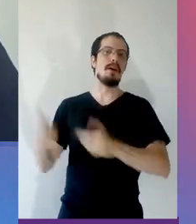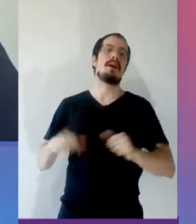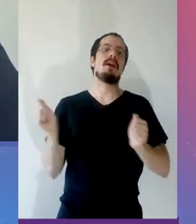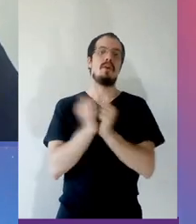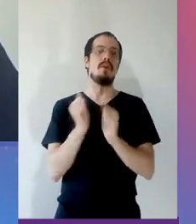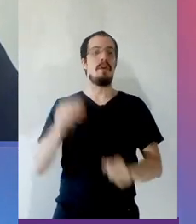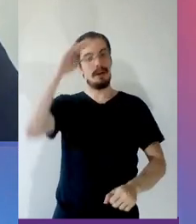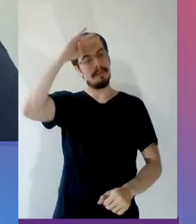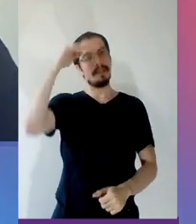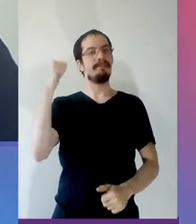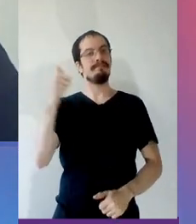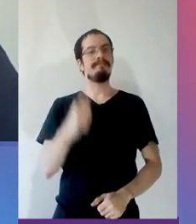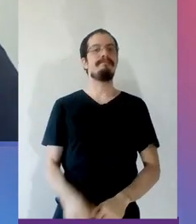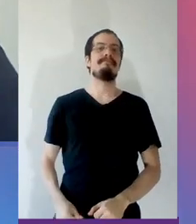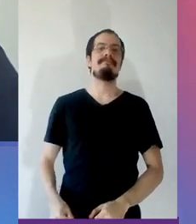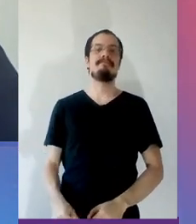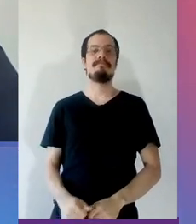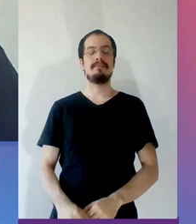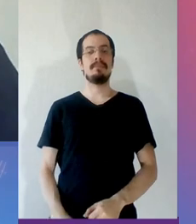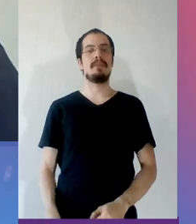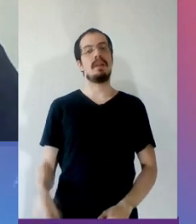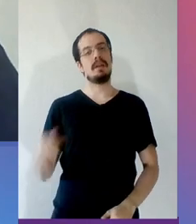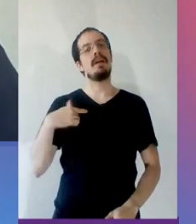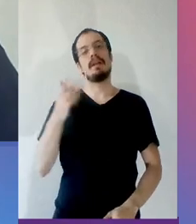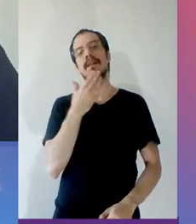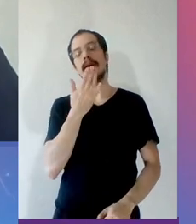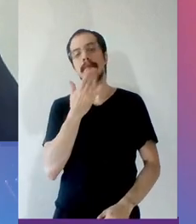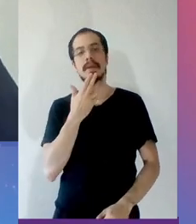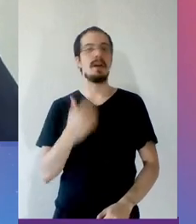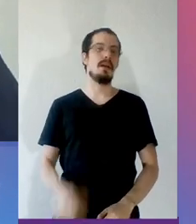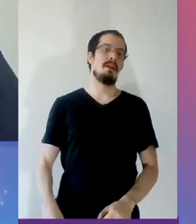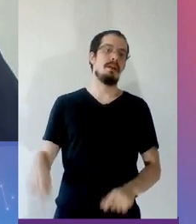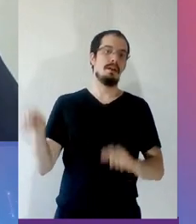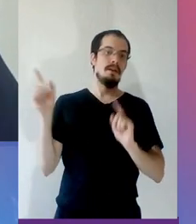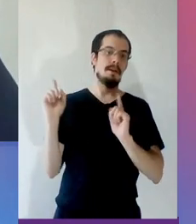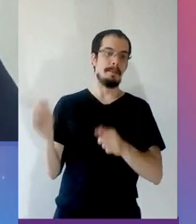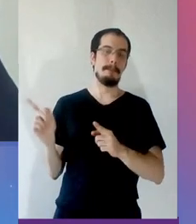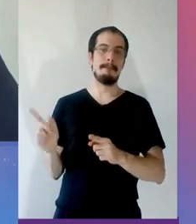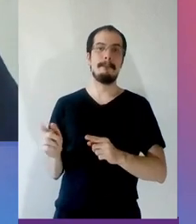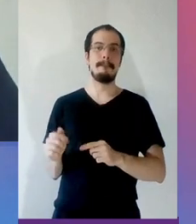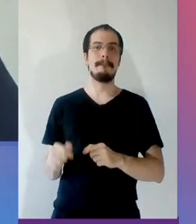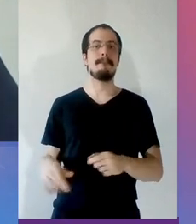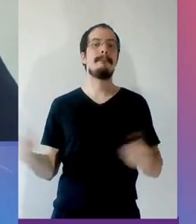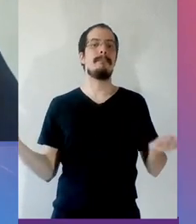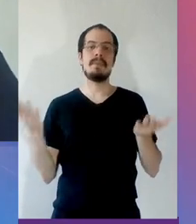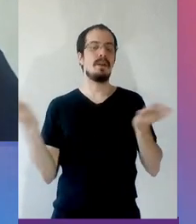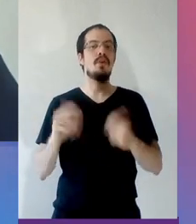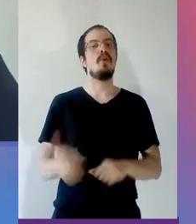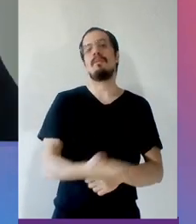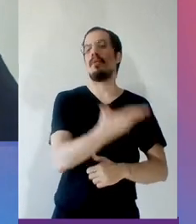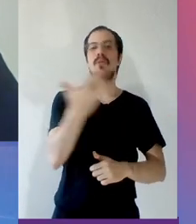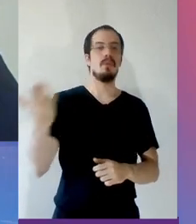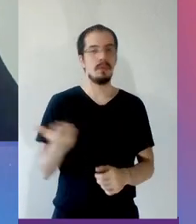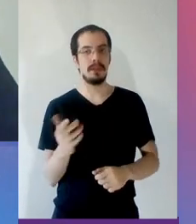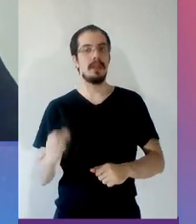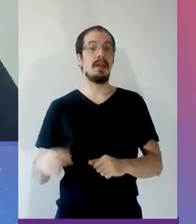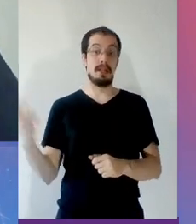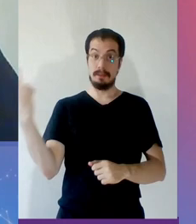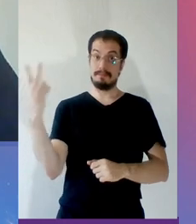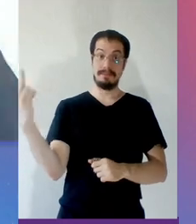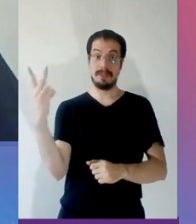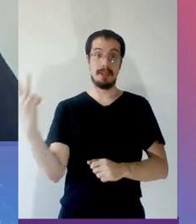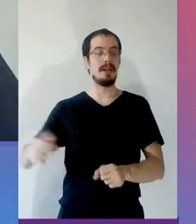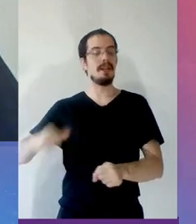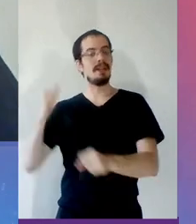nosotros. Y bueno, justamente en la lógica de cómo ustedes, ambas, que están en otros